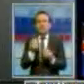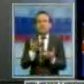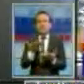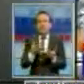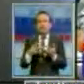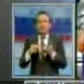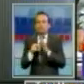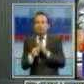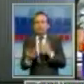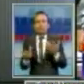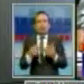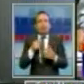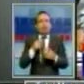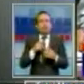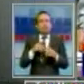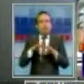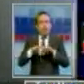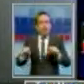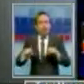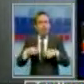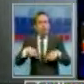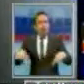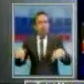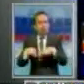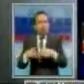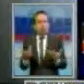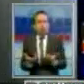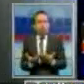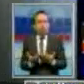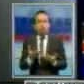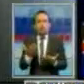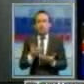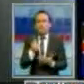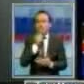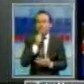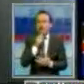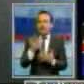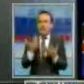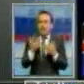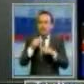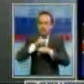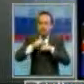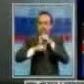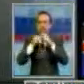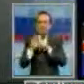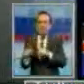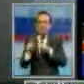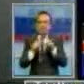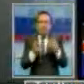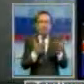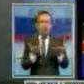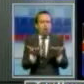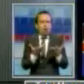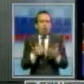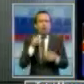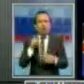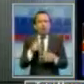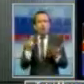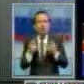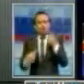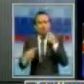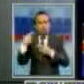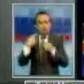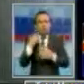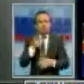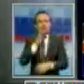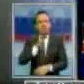mesa de consenso. Sí, sí, una mesa de consenso sería estupendo. Porque creo que no hay diferencias estructurales para batirnos en una gran disputa interna. Creo que hoy día el